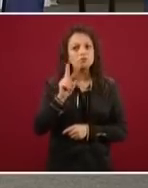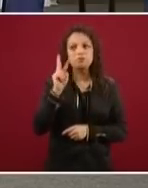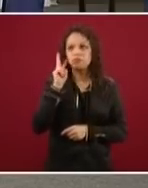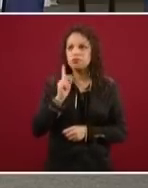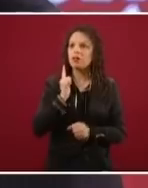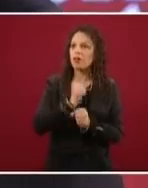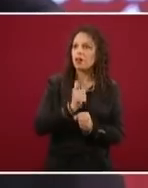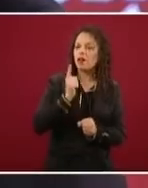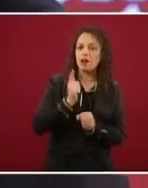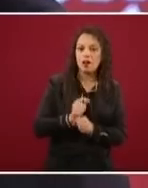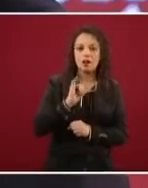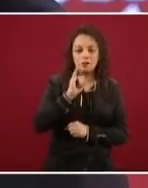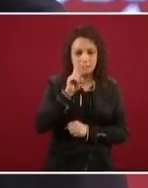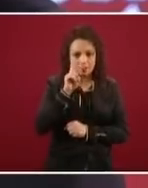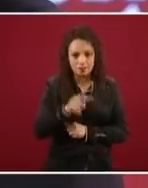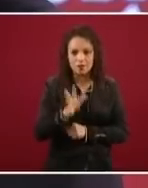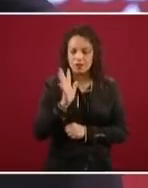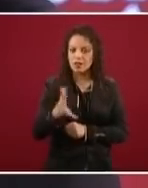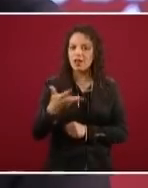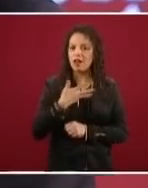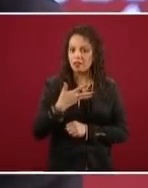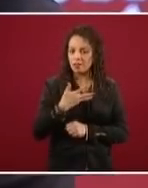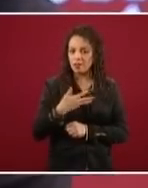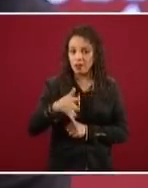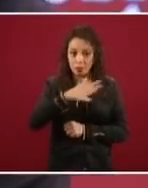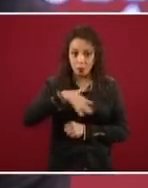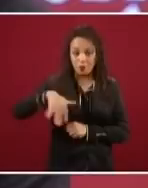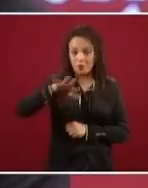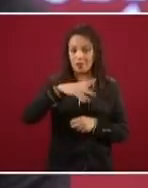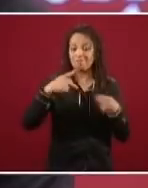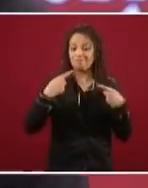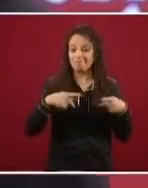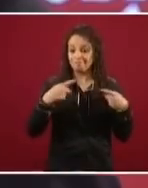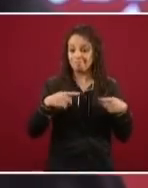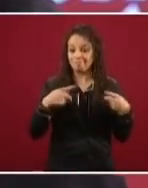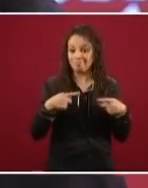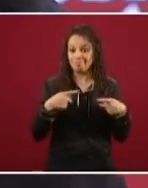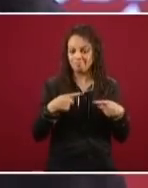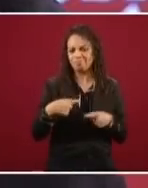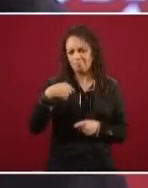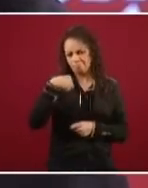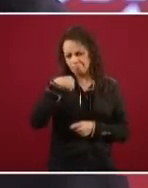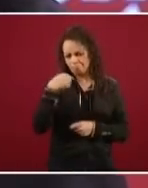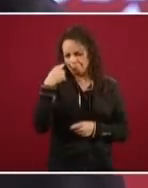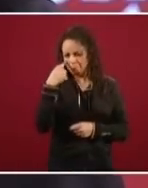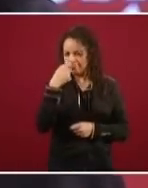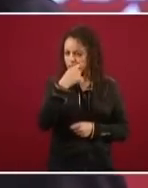ciudadanos y yo siento que la gente está